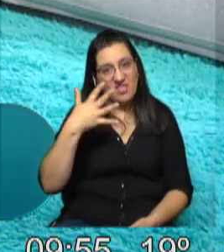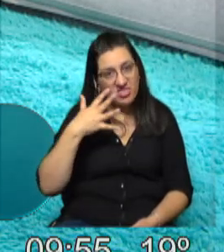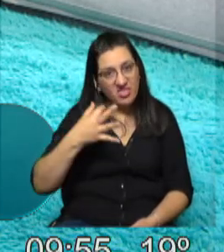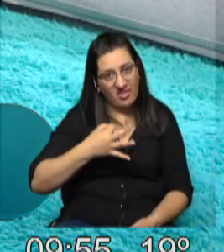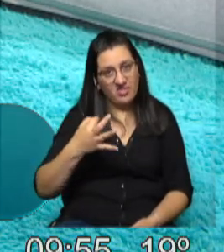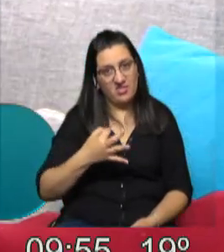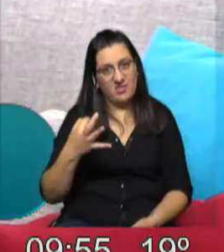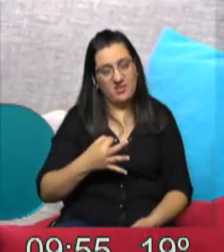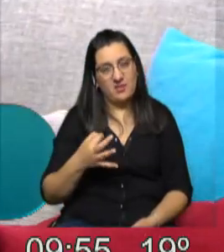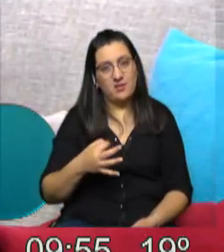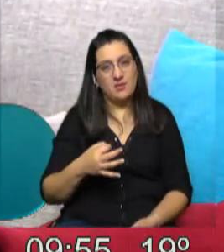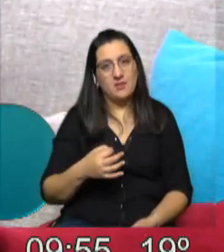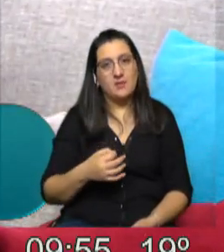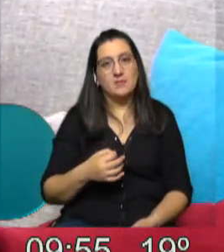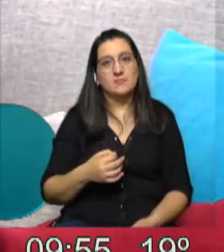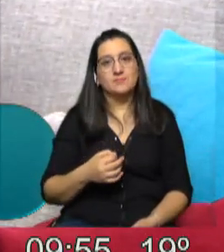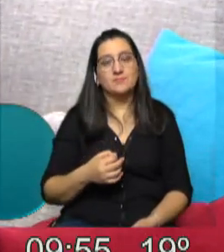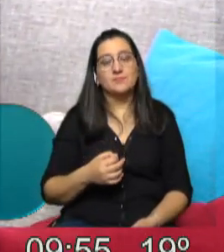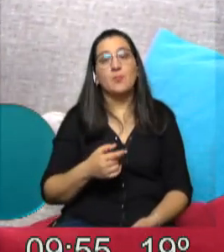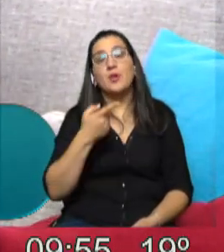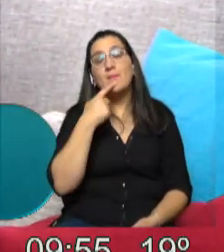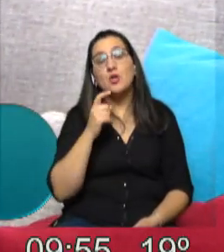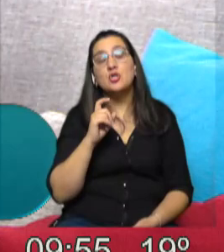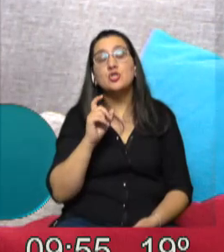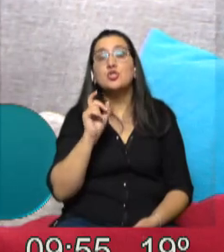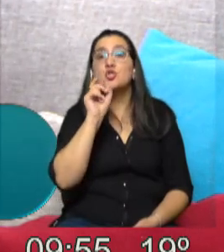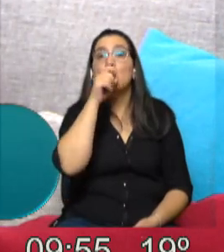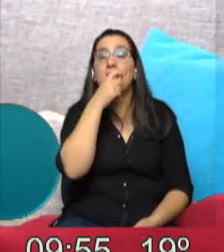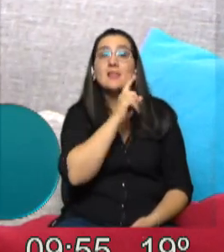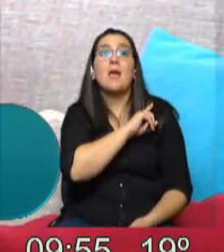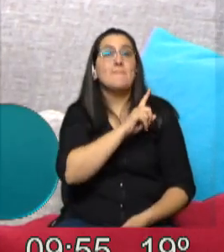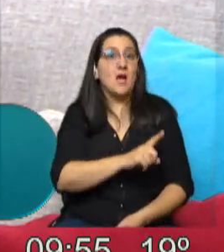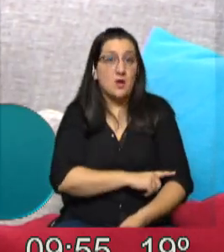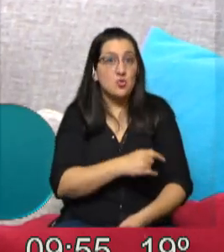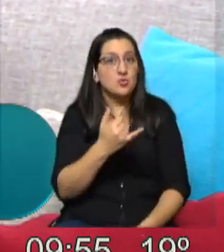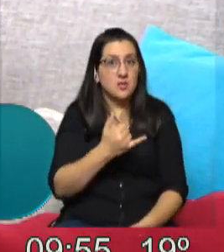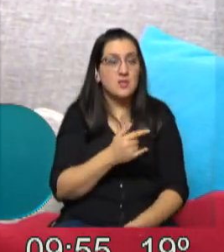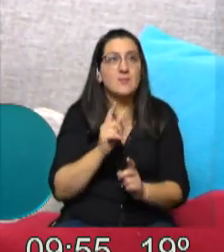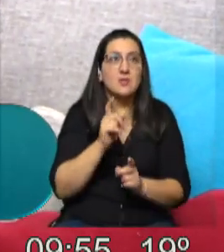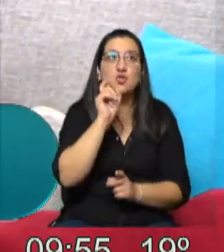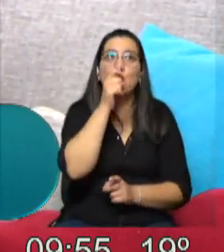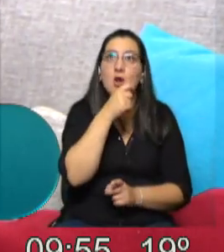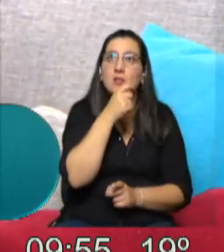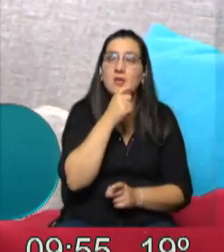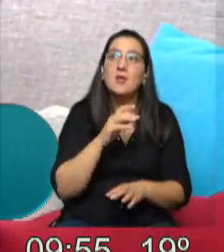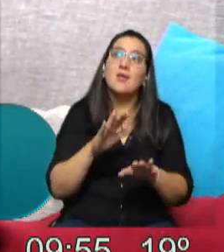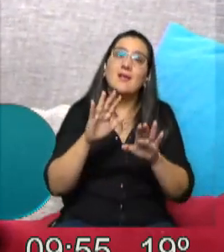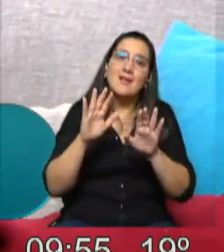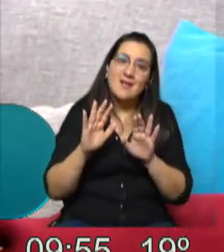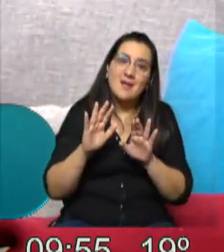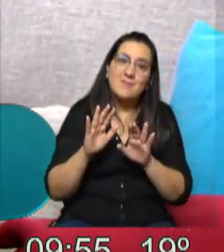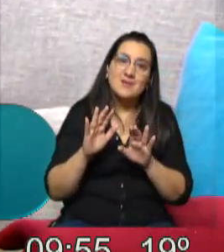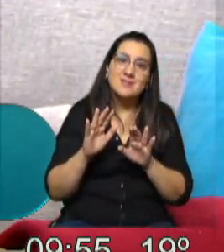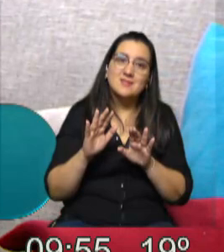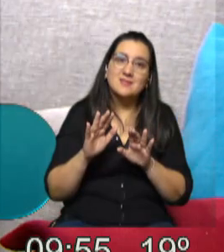sea, tienen... en realidad está en el chocolate amargo industrial. Está. Después hay unos chocolates en donde quizá uno pueda hacer